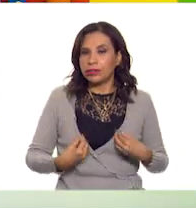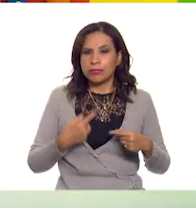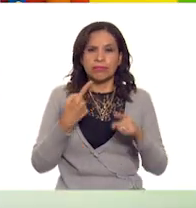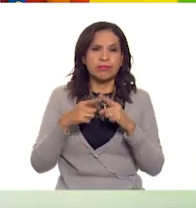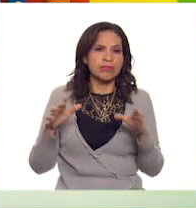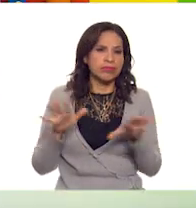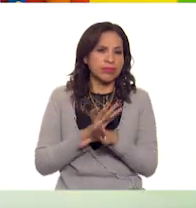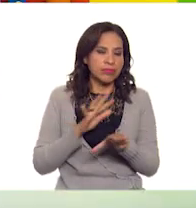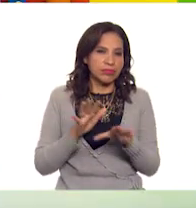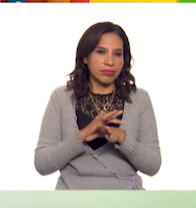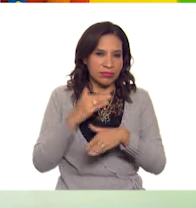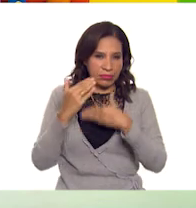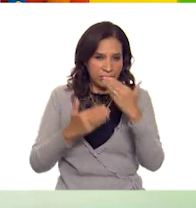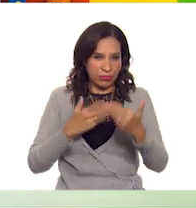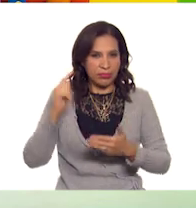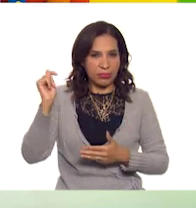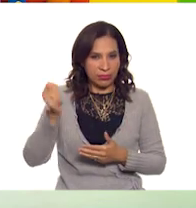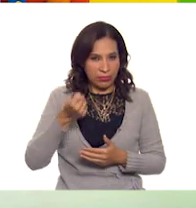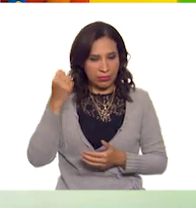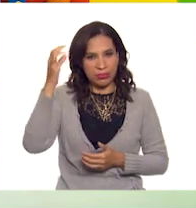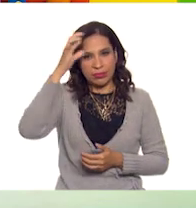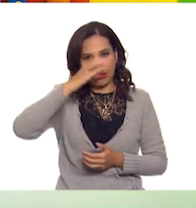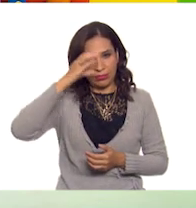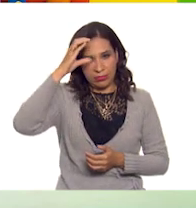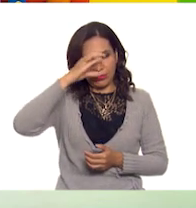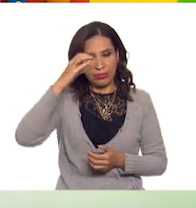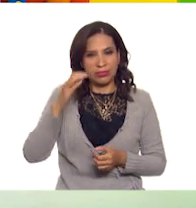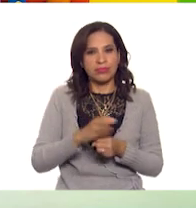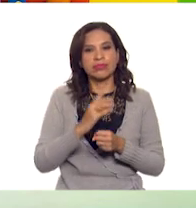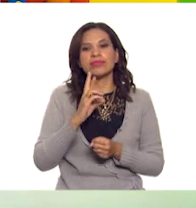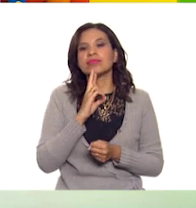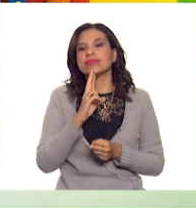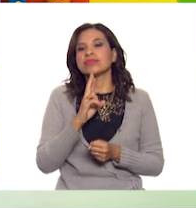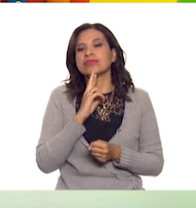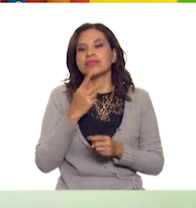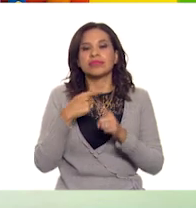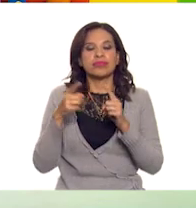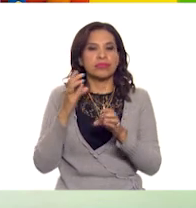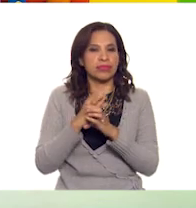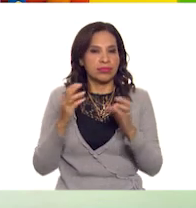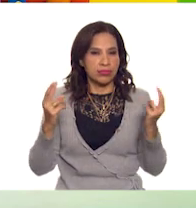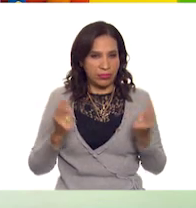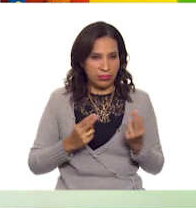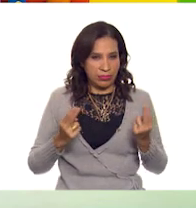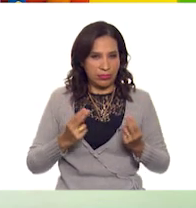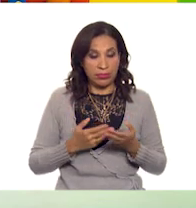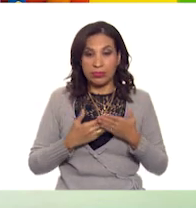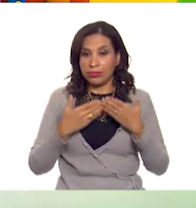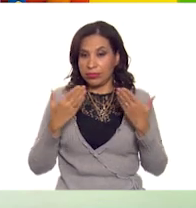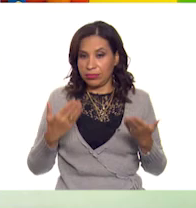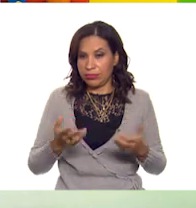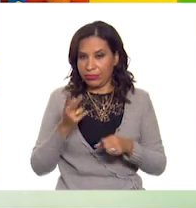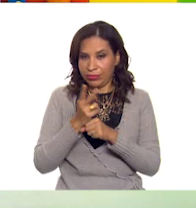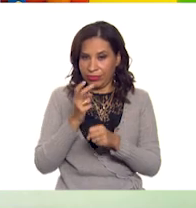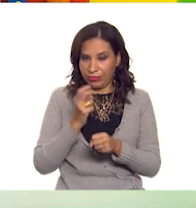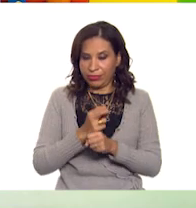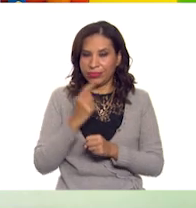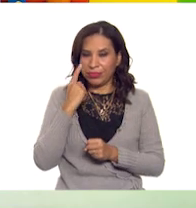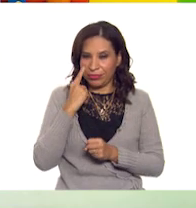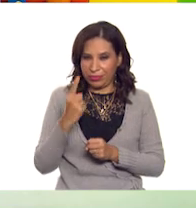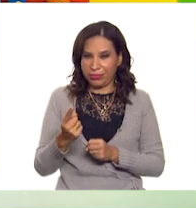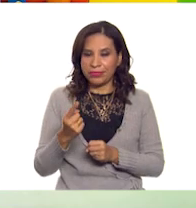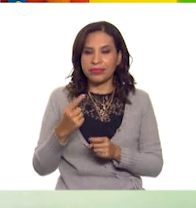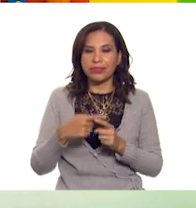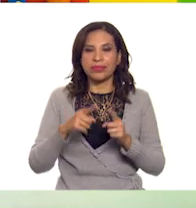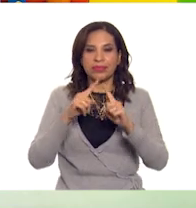ciertos cambios por los avances tecnológicos y científicos en respuesta a ciertas necesidades. Ahora los invitamos a observar